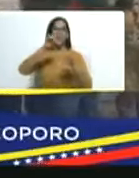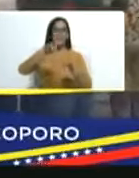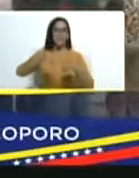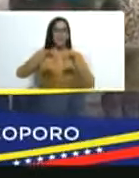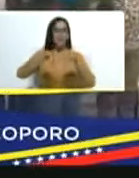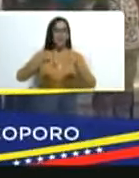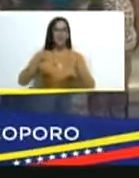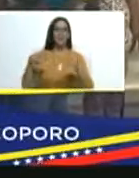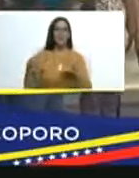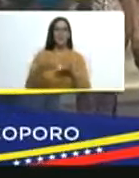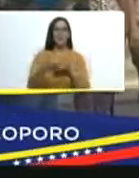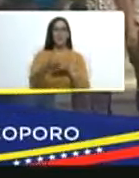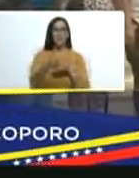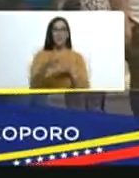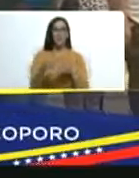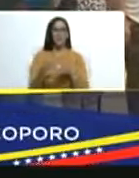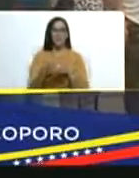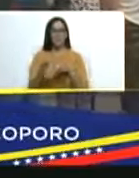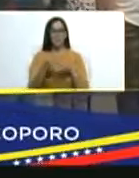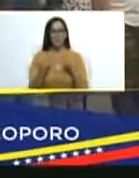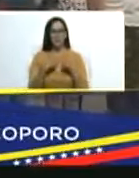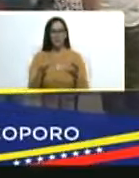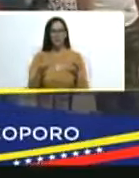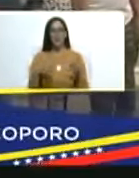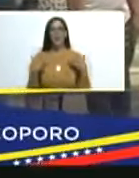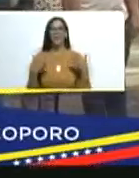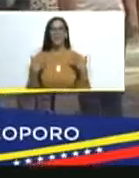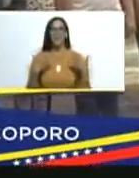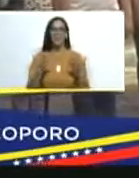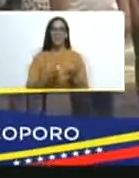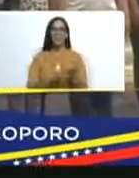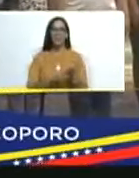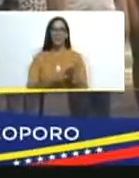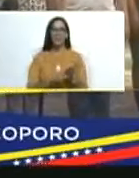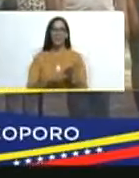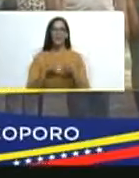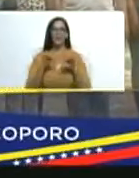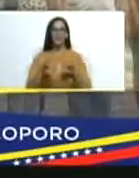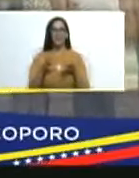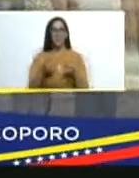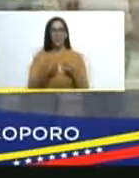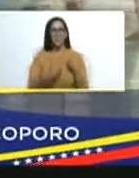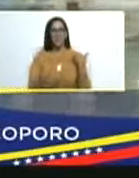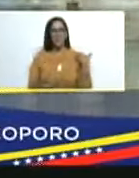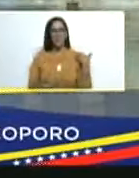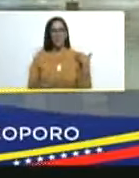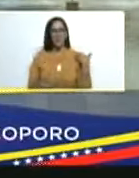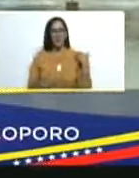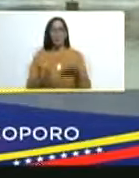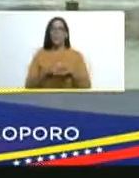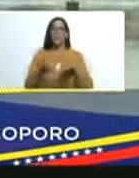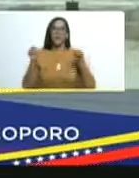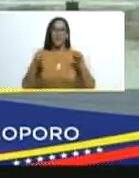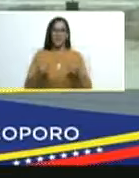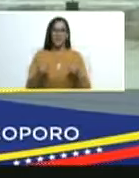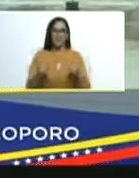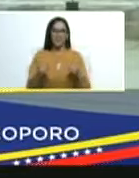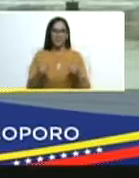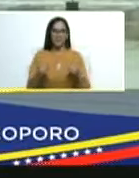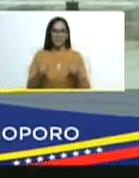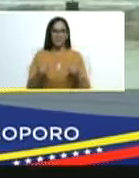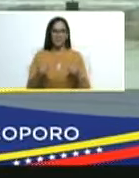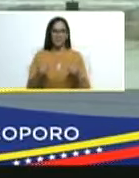en este municipio Libertador. Contentos, ¿verdad?, con esta siembra, presidente, porque aquí